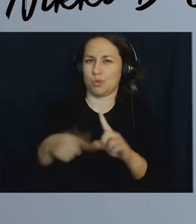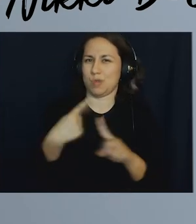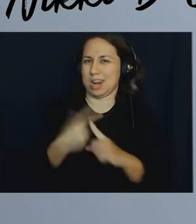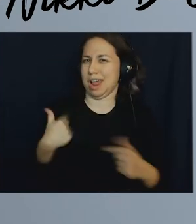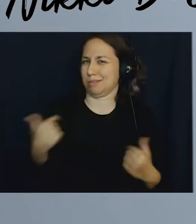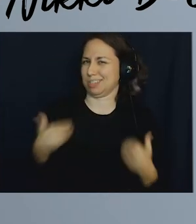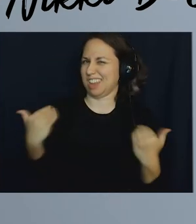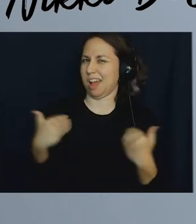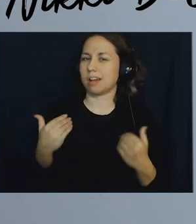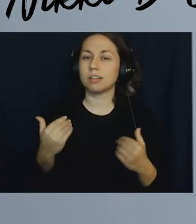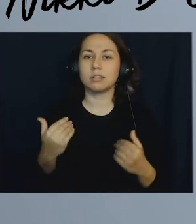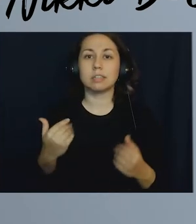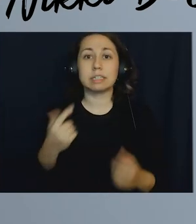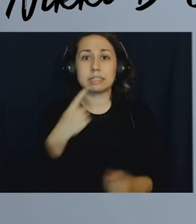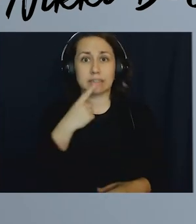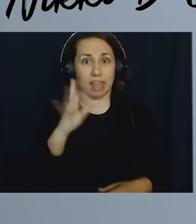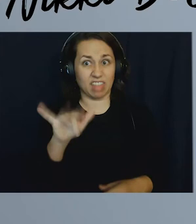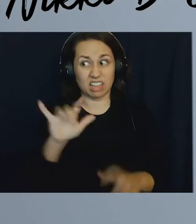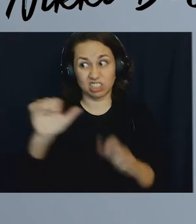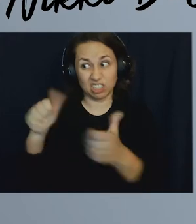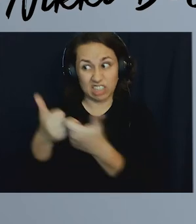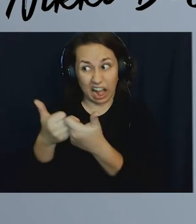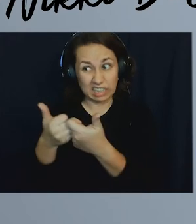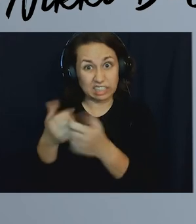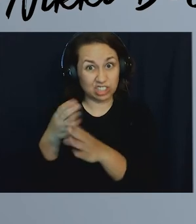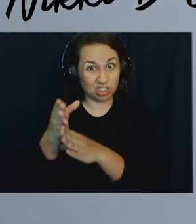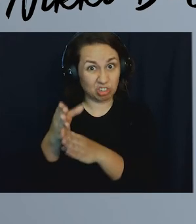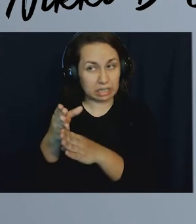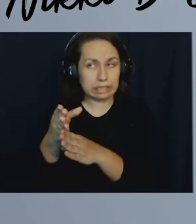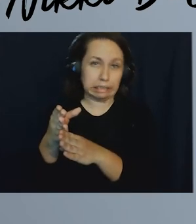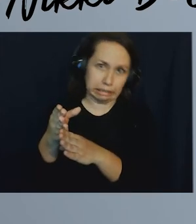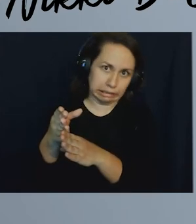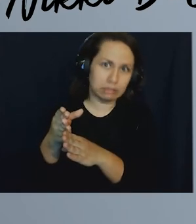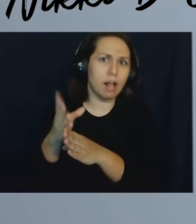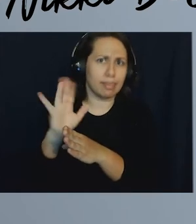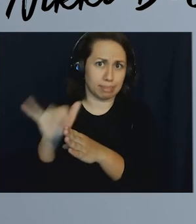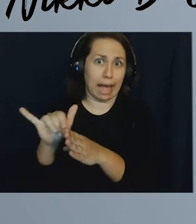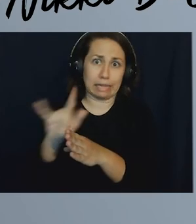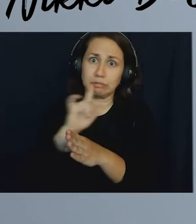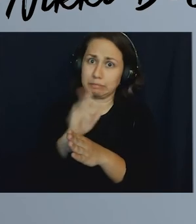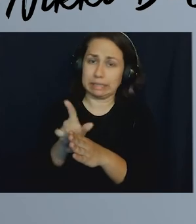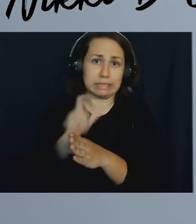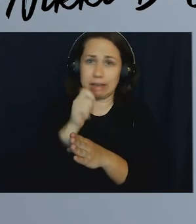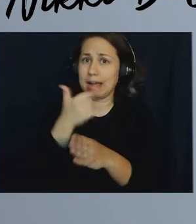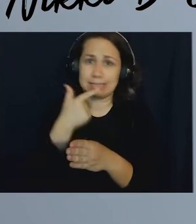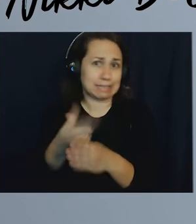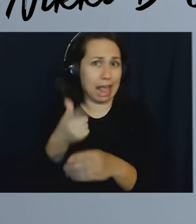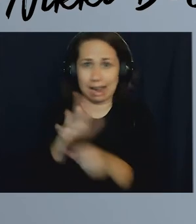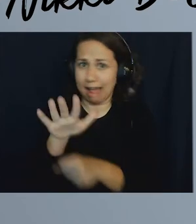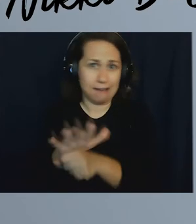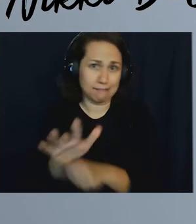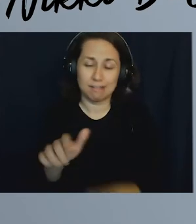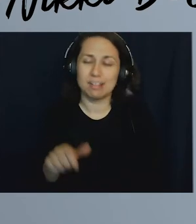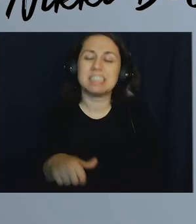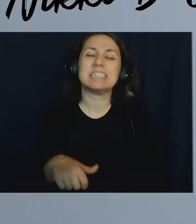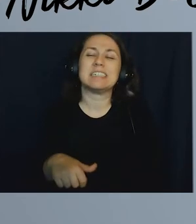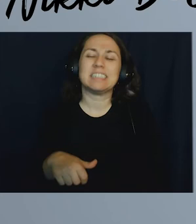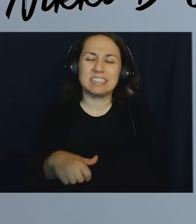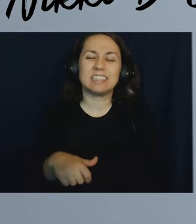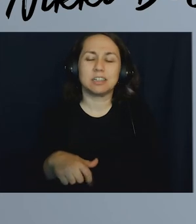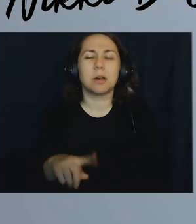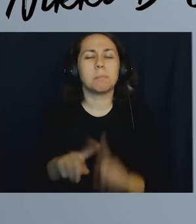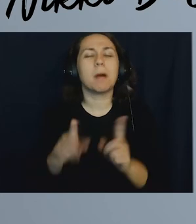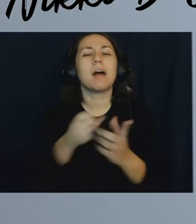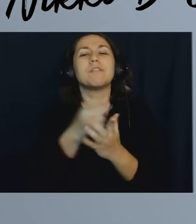todo esto, no solo han sobrevivido, han prosperado en sus estudios. He pasado toda una vida en